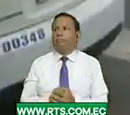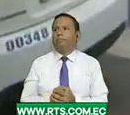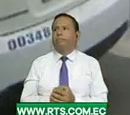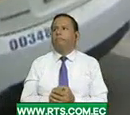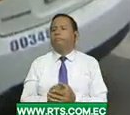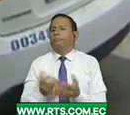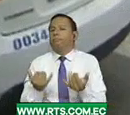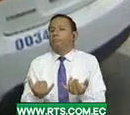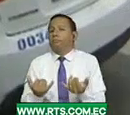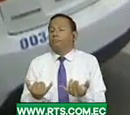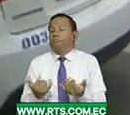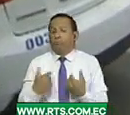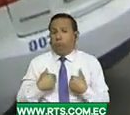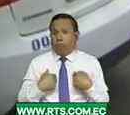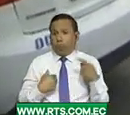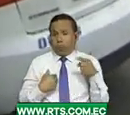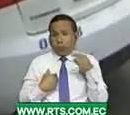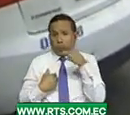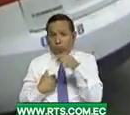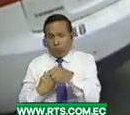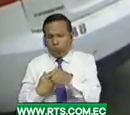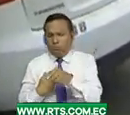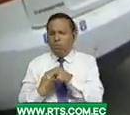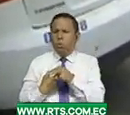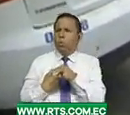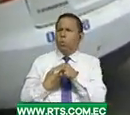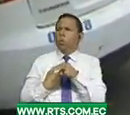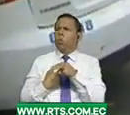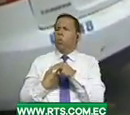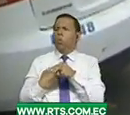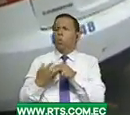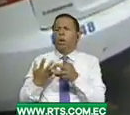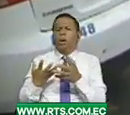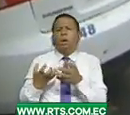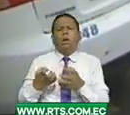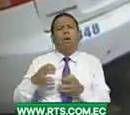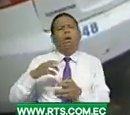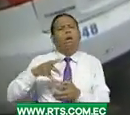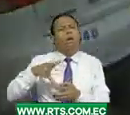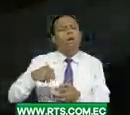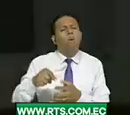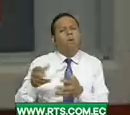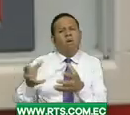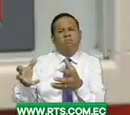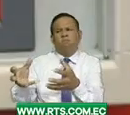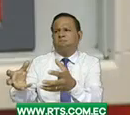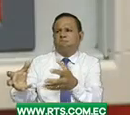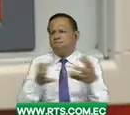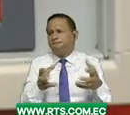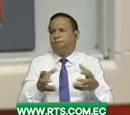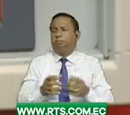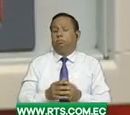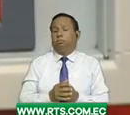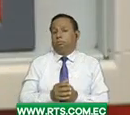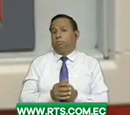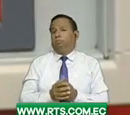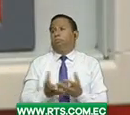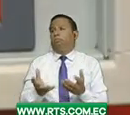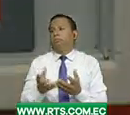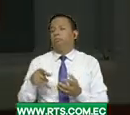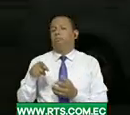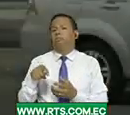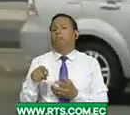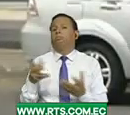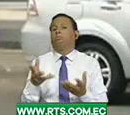hoy que yo he venido para acá, la novedad ha sido esa de que han querido sustraer el cajero. Este cajero pertenece a una cooperativa de